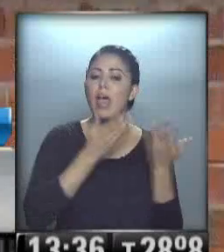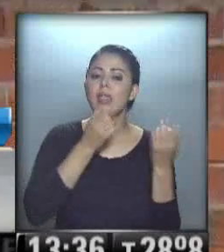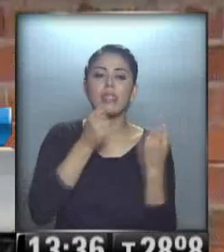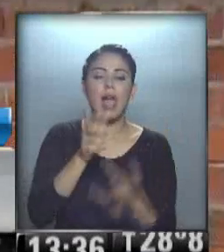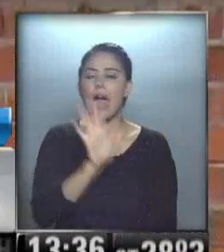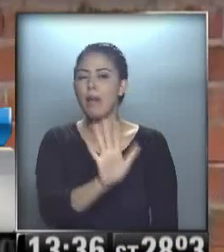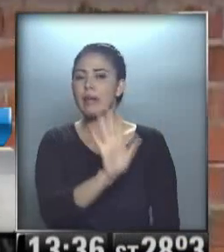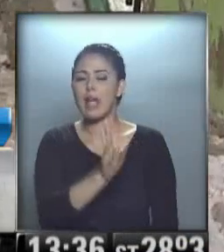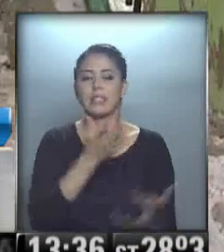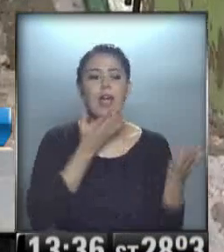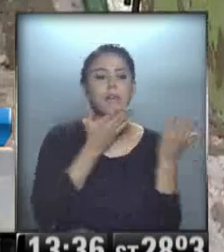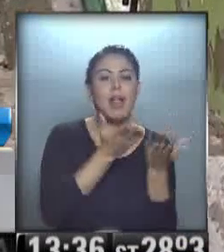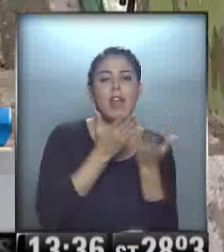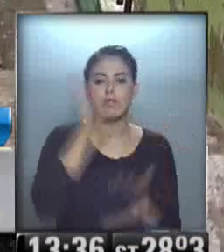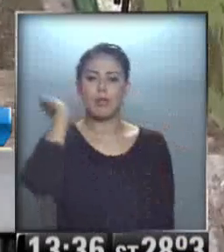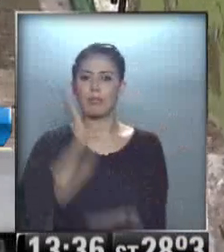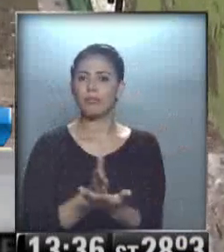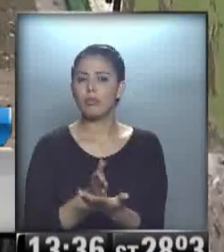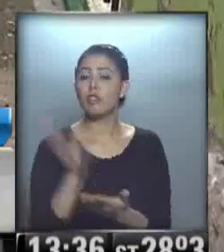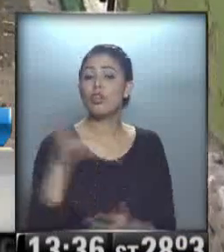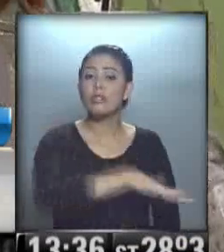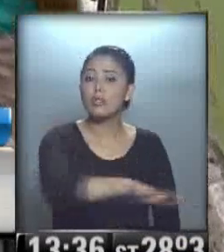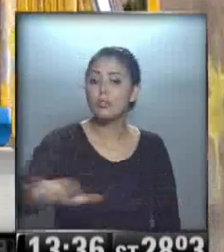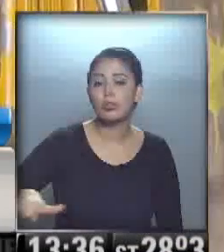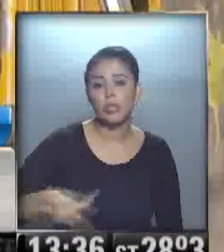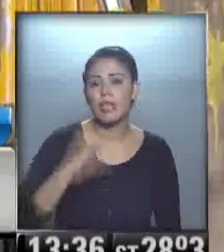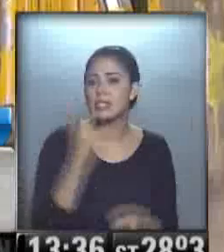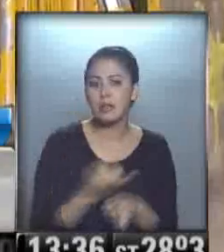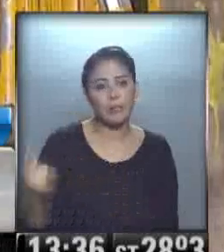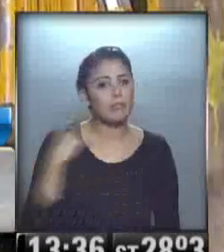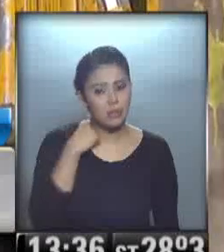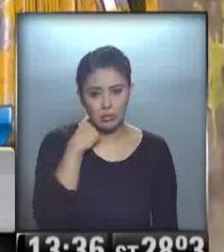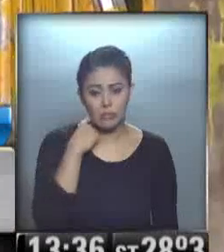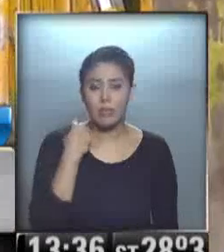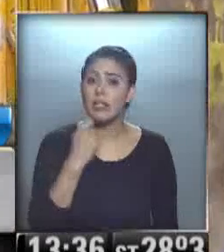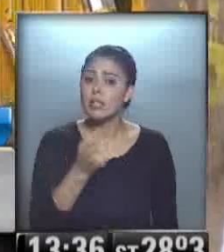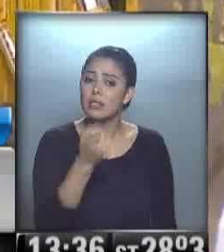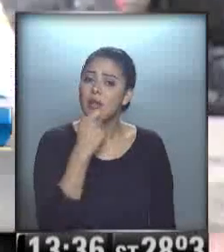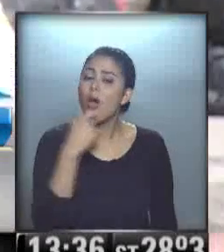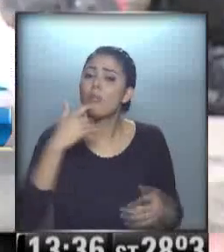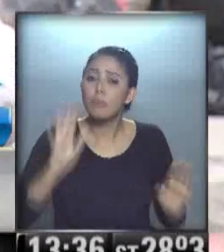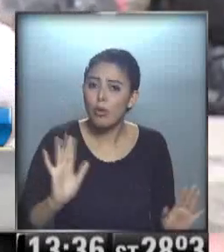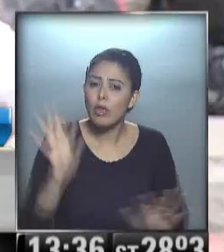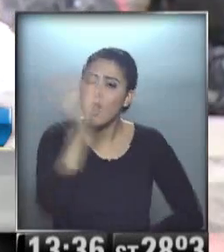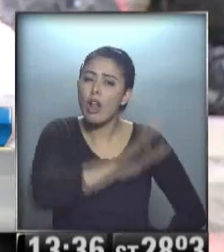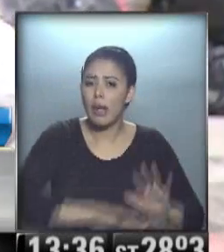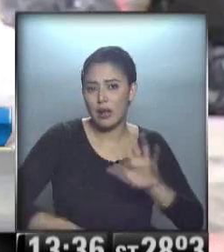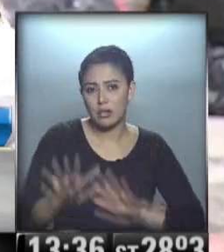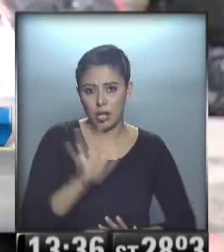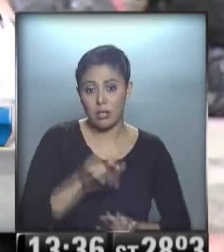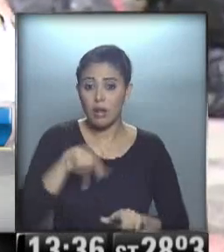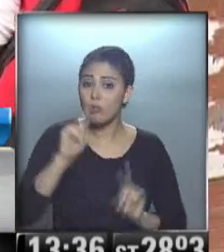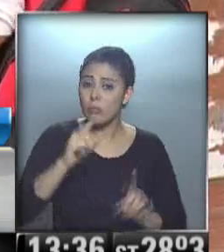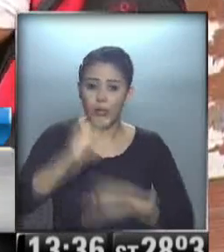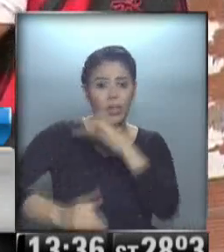amenaza, entre el beneficio y el disciplinamiento, los sectores sociales siempre víctimas, los que son capaces del nivel posible de organización, desarrollan